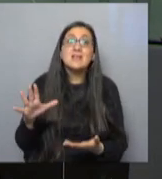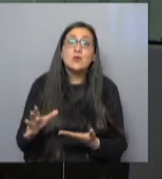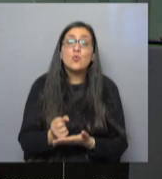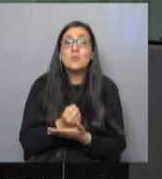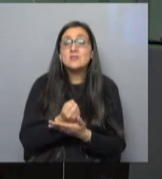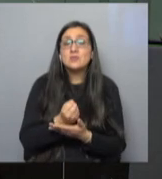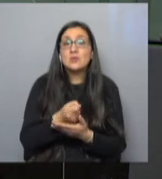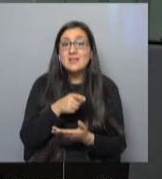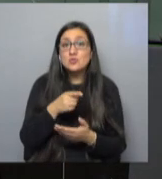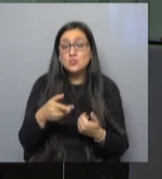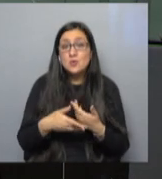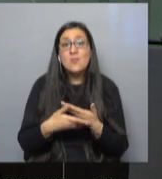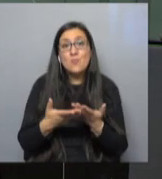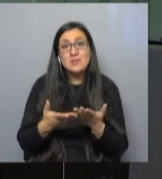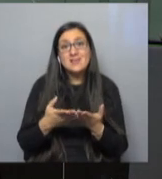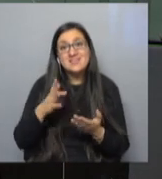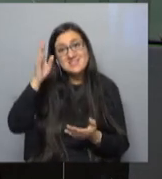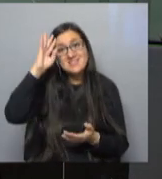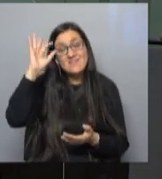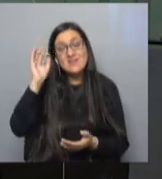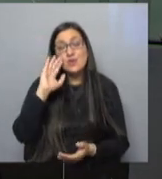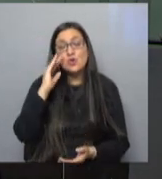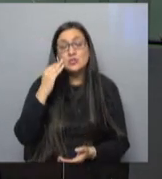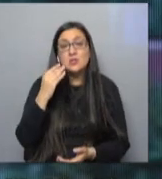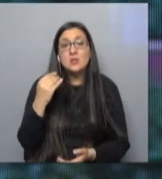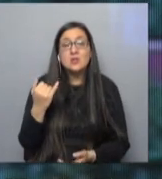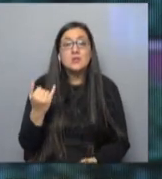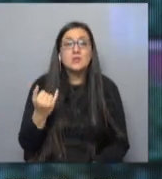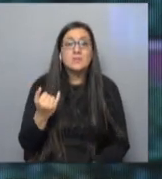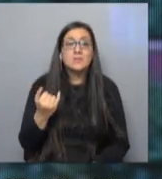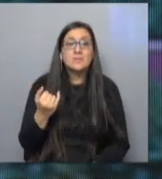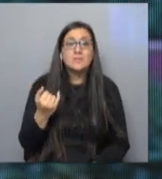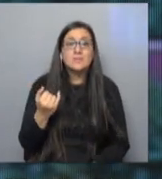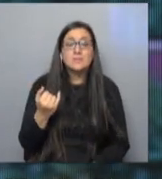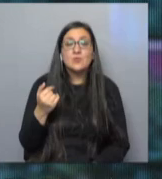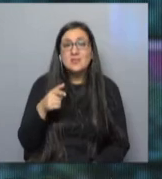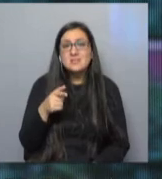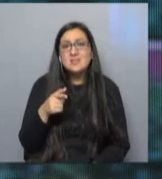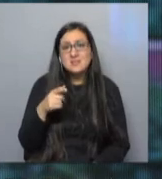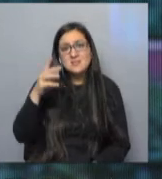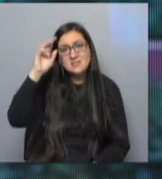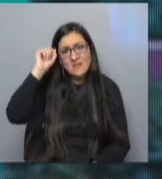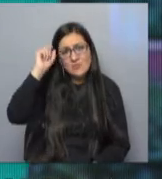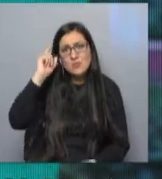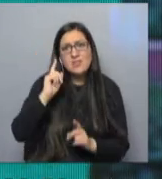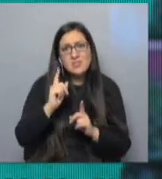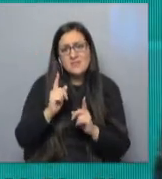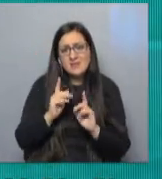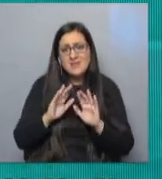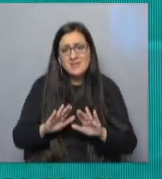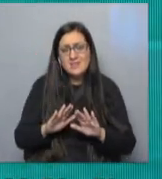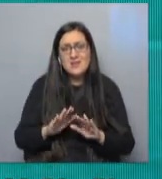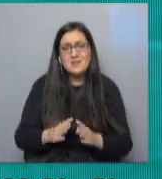también es una muestra de humildad el saber reconocer en donde está en la sabiduría que tiene que permanecer a través de los tiempos muchísimas gracias por tu visita